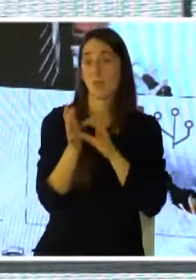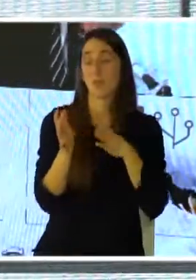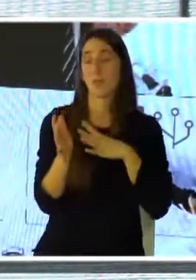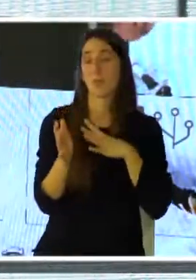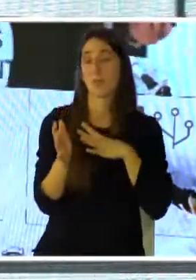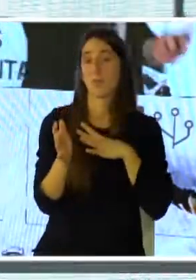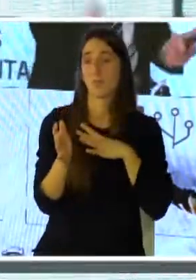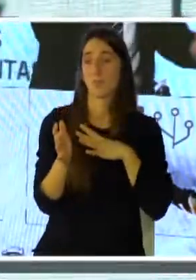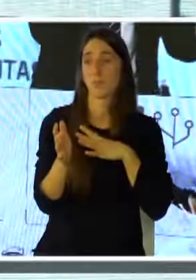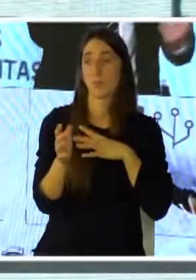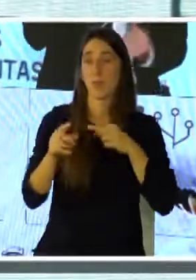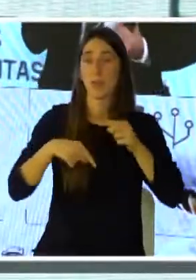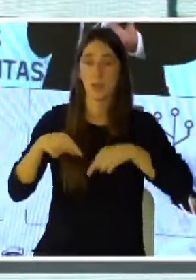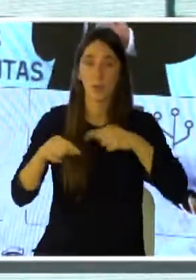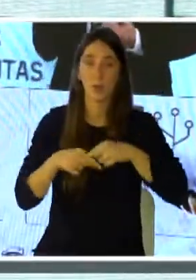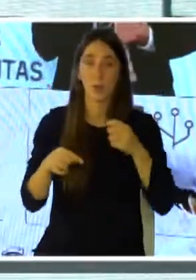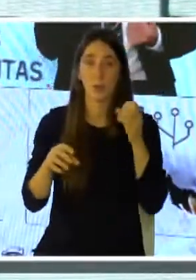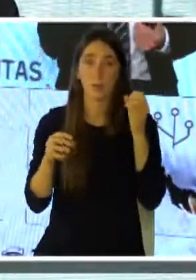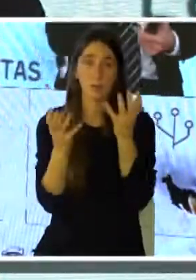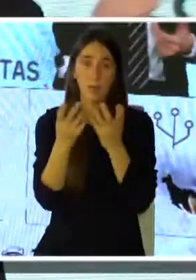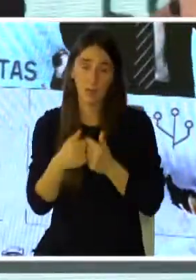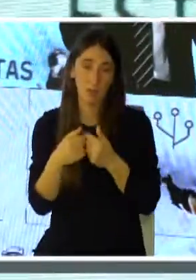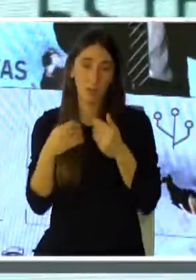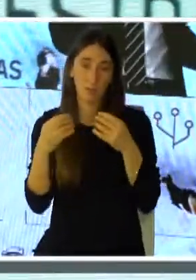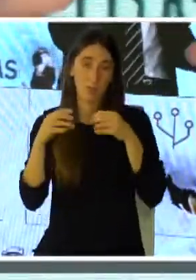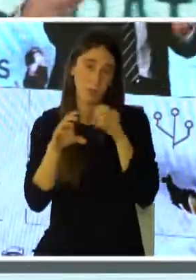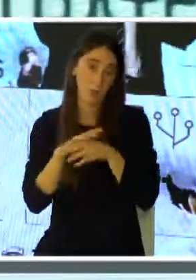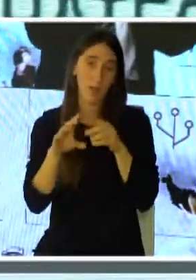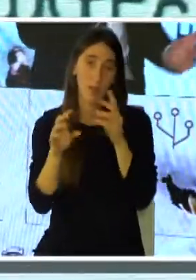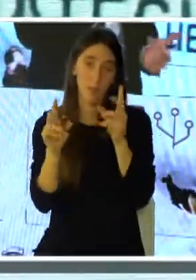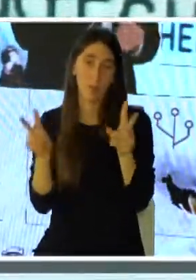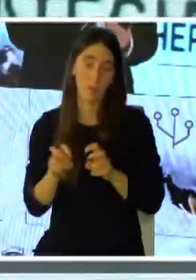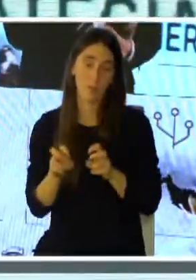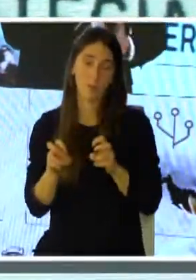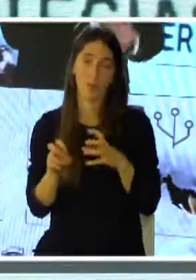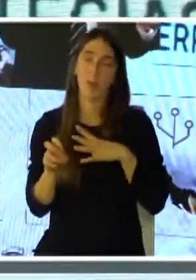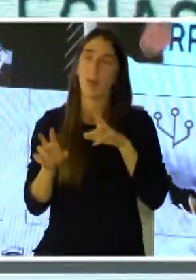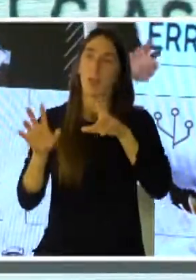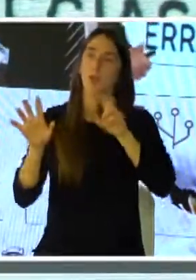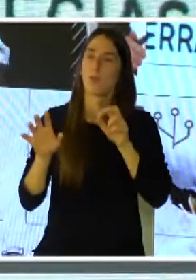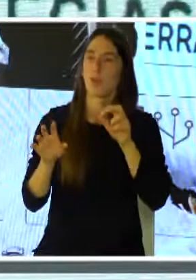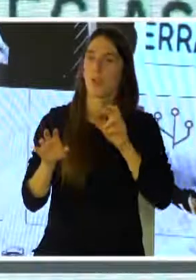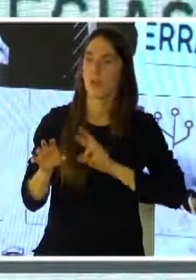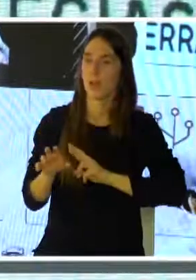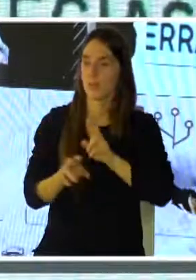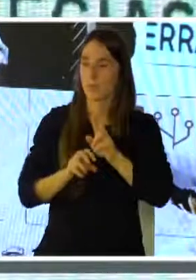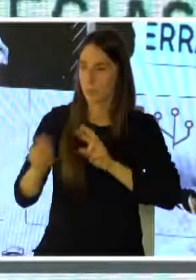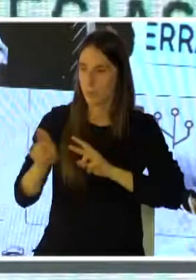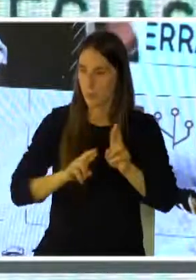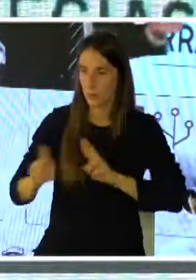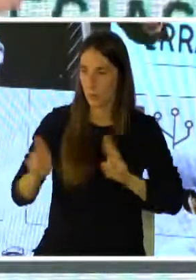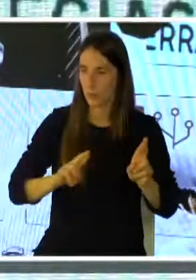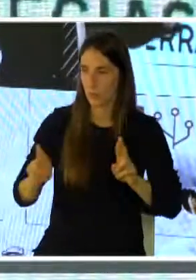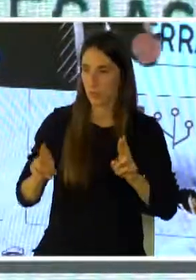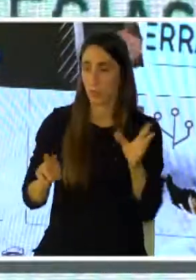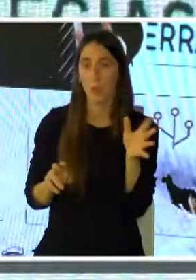el servicio de gestión integrada de cobros, en el cual tenemos casi 80 rutas que se están realizando